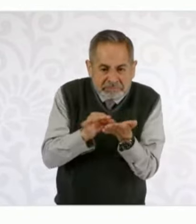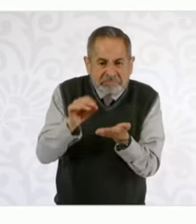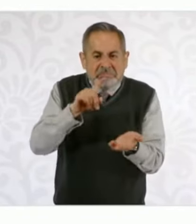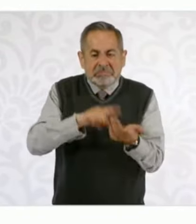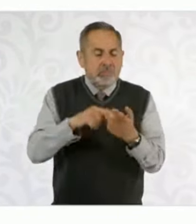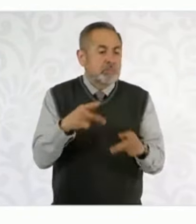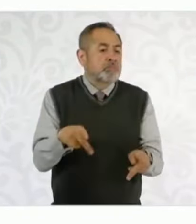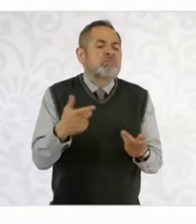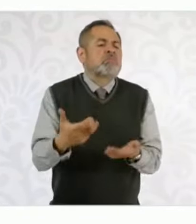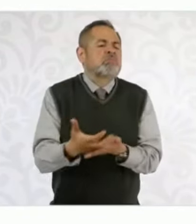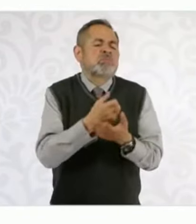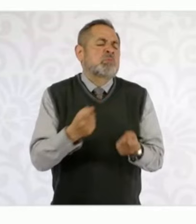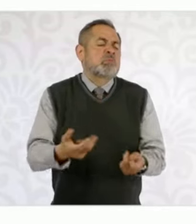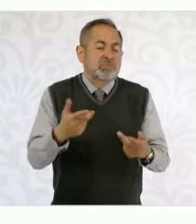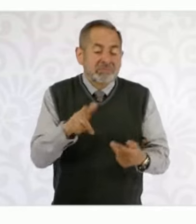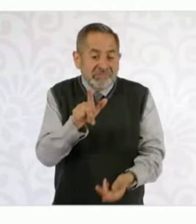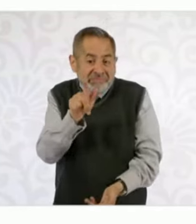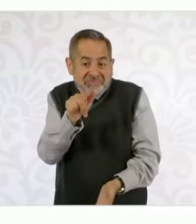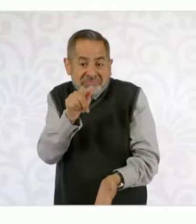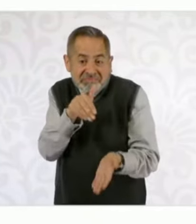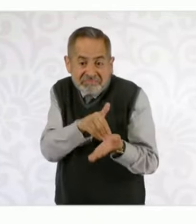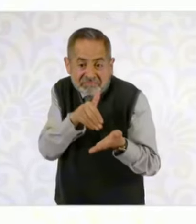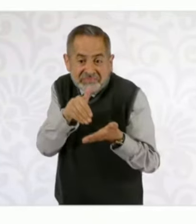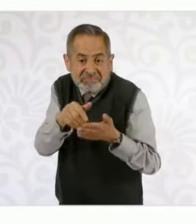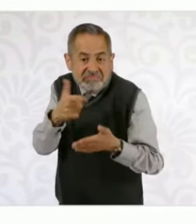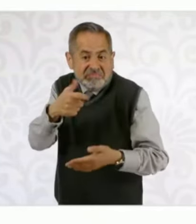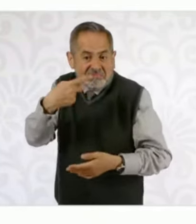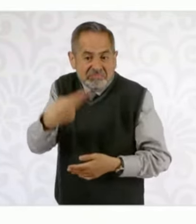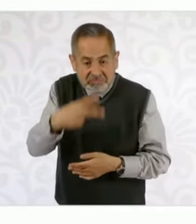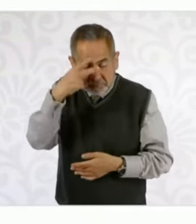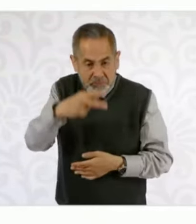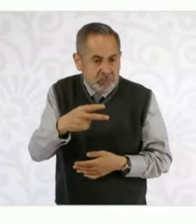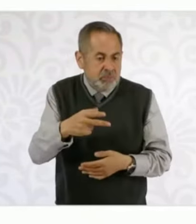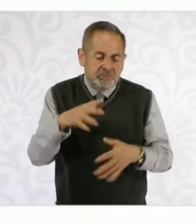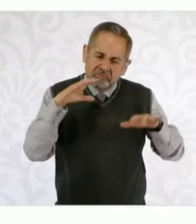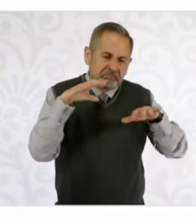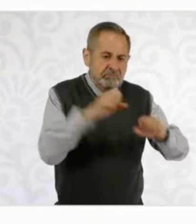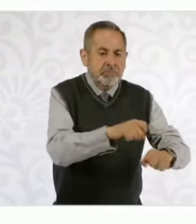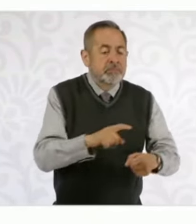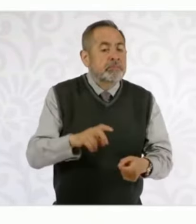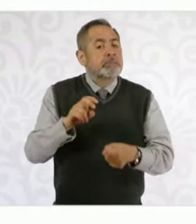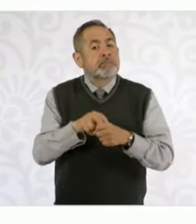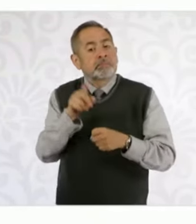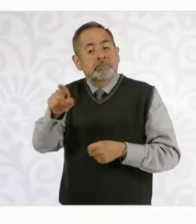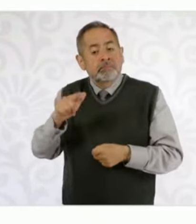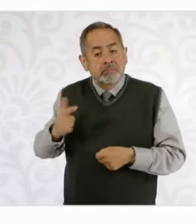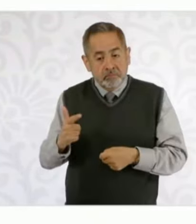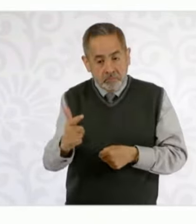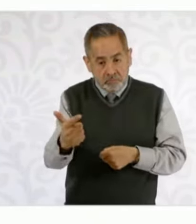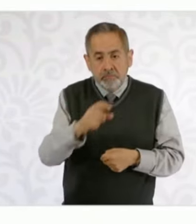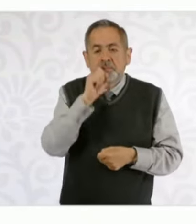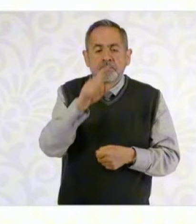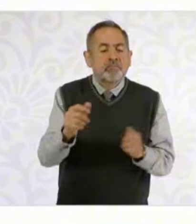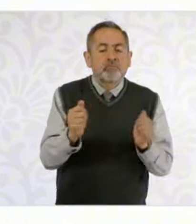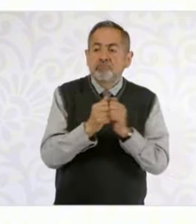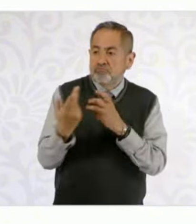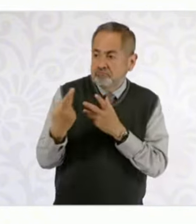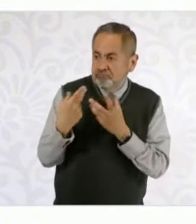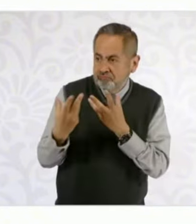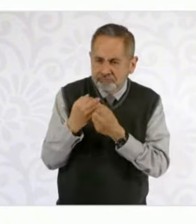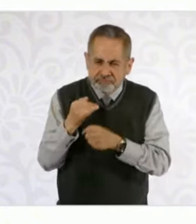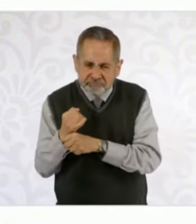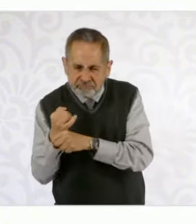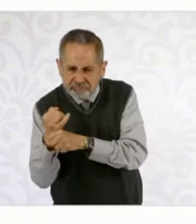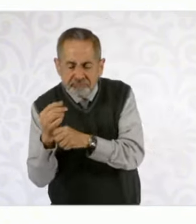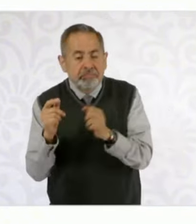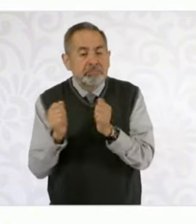en el mercado habría sido de más de 70 millones de pesos mexicanos. En Guanajuato, en una operación coordinada con personal de inteligencia